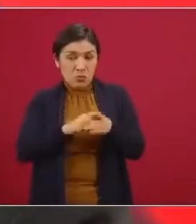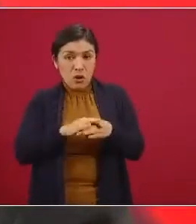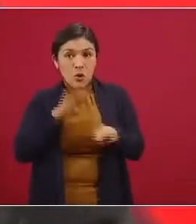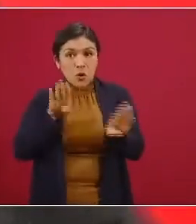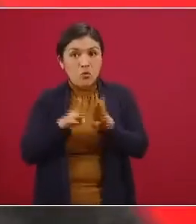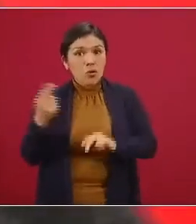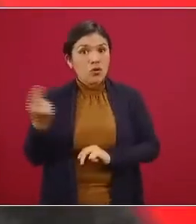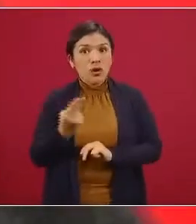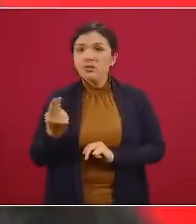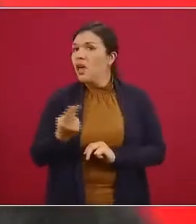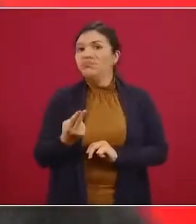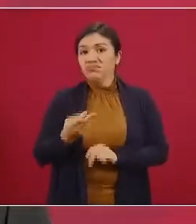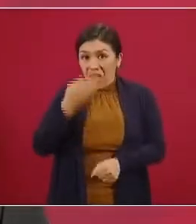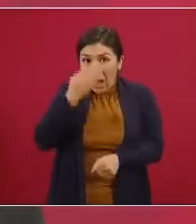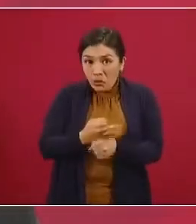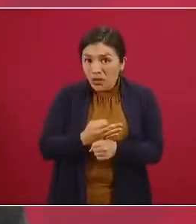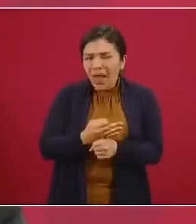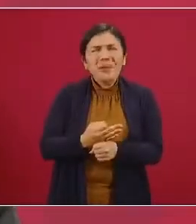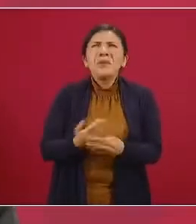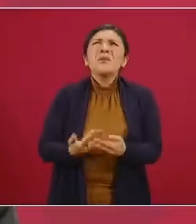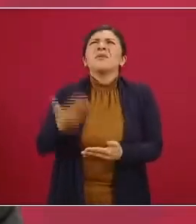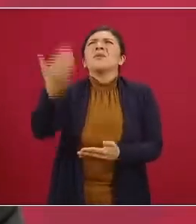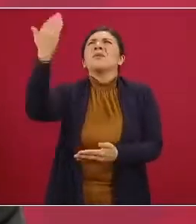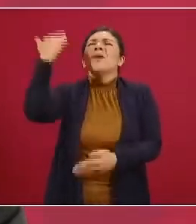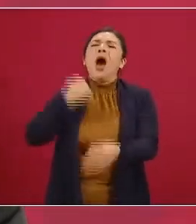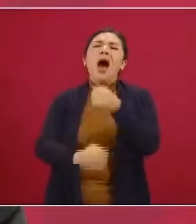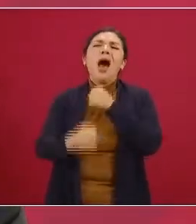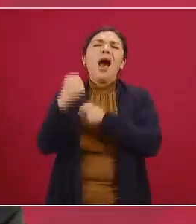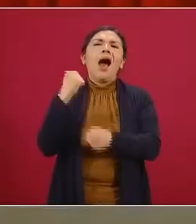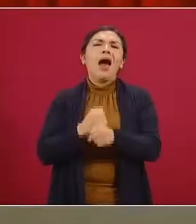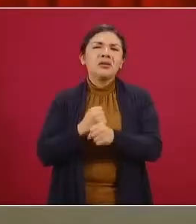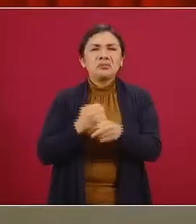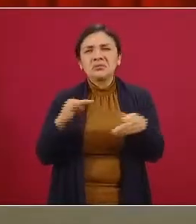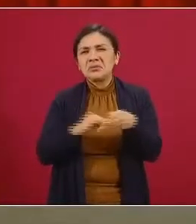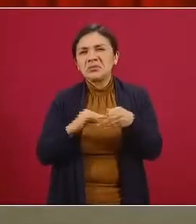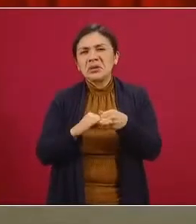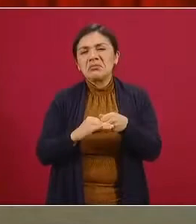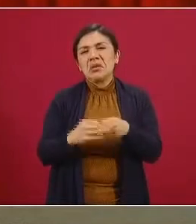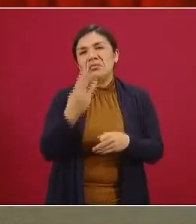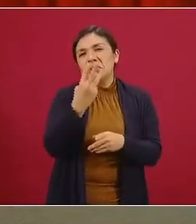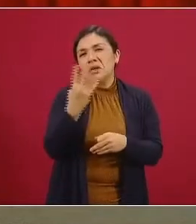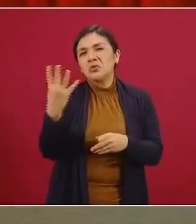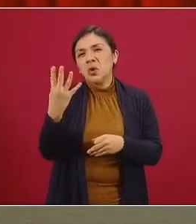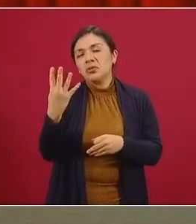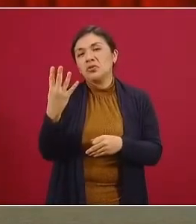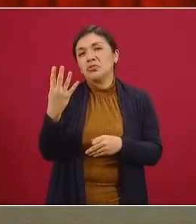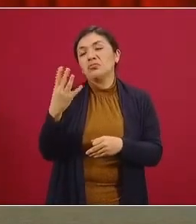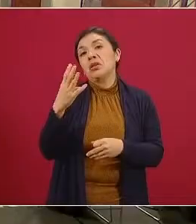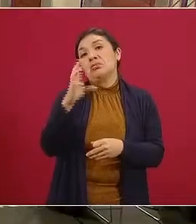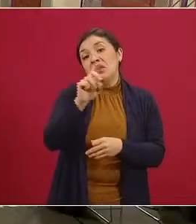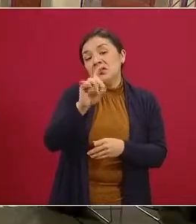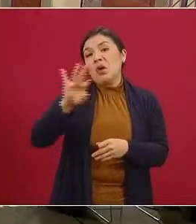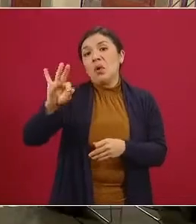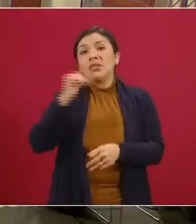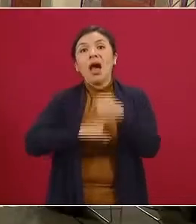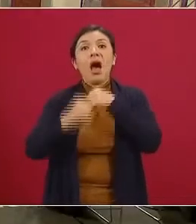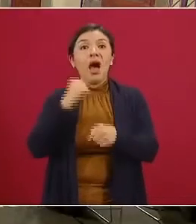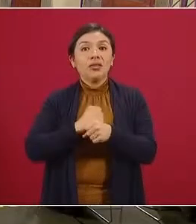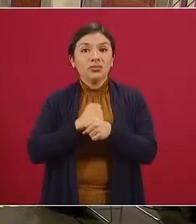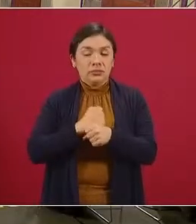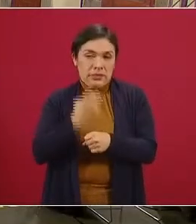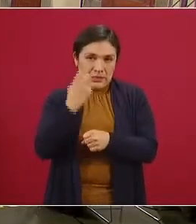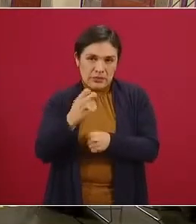necesita, no de ahorita, sino de hace muchos años, al menos 3 a 4 décadas. Bueno, esta